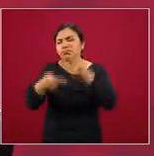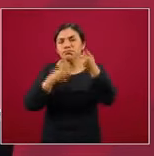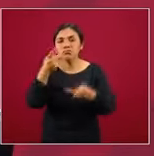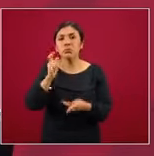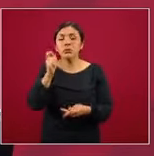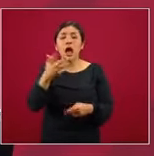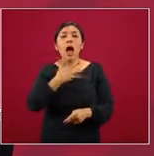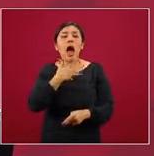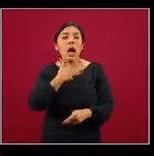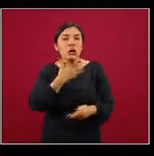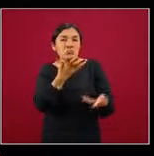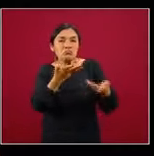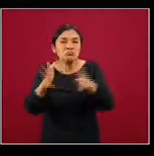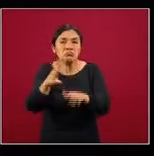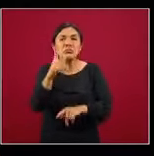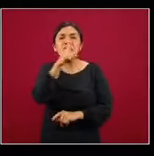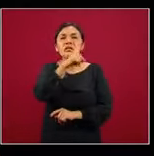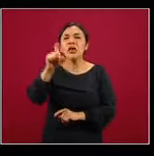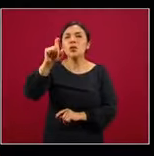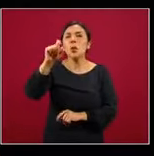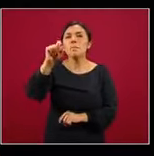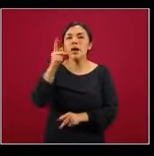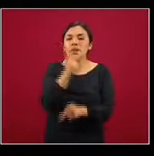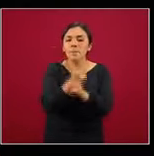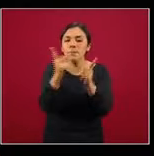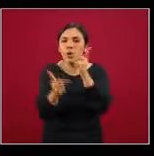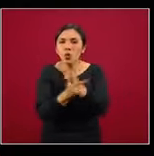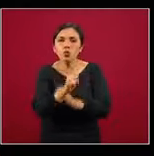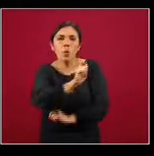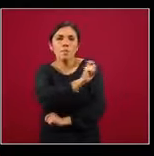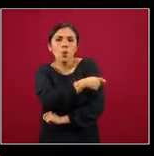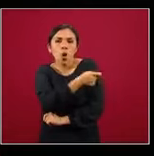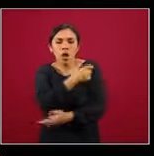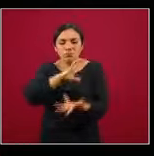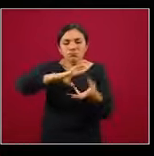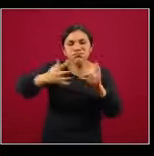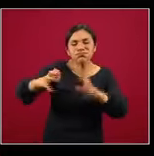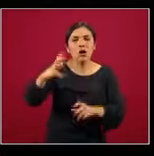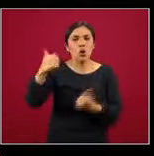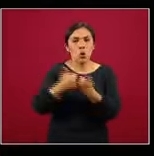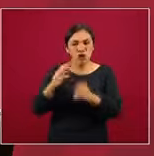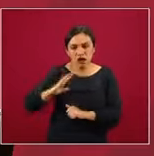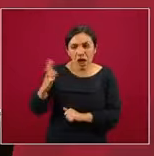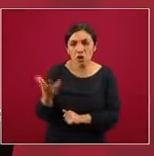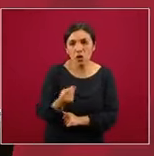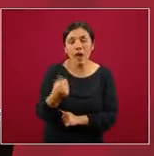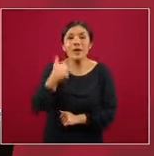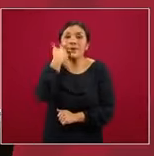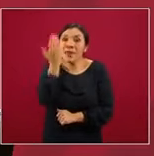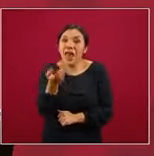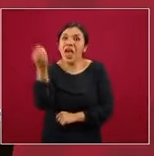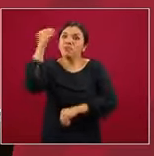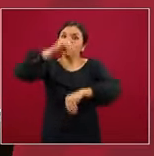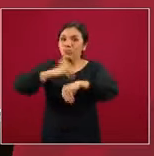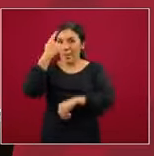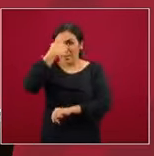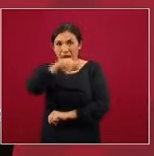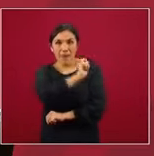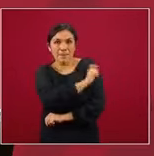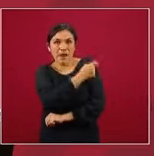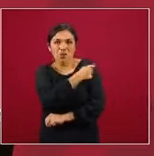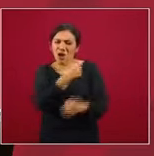120 candidatos, productos, moléculas, sustancias, candidatos, tecnologías, candidatos a convertirse en una